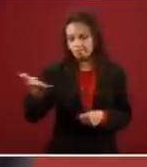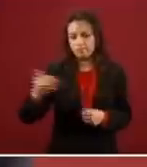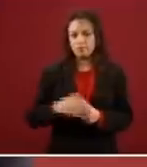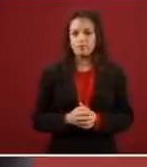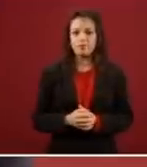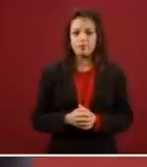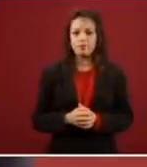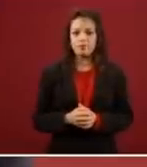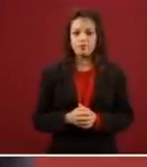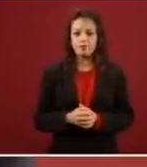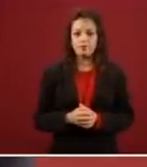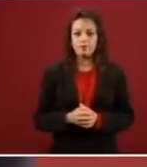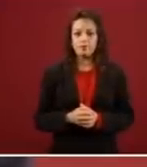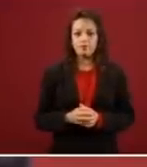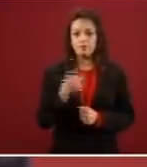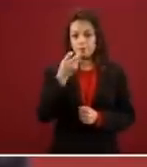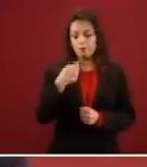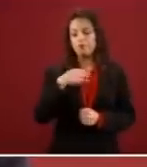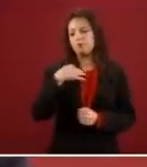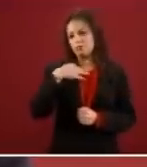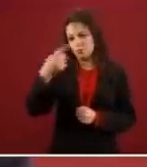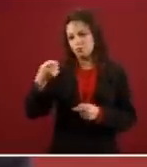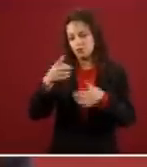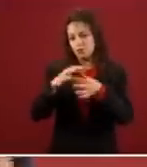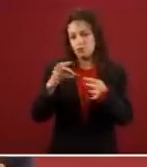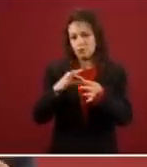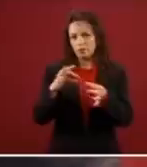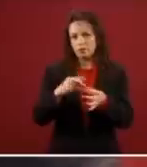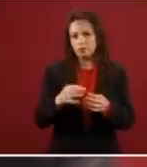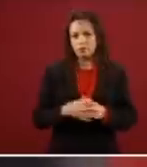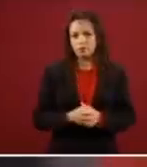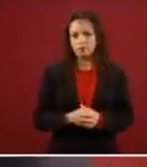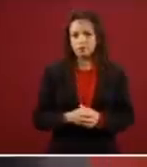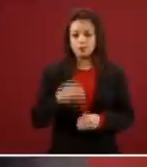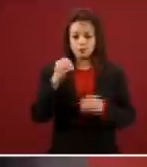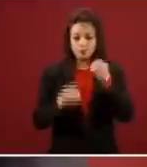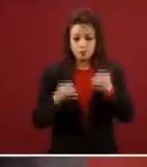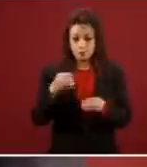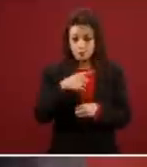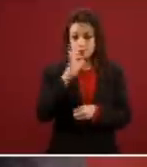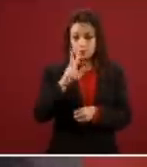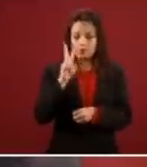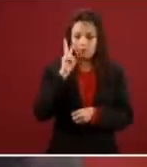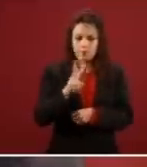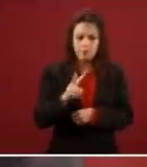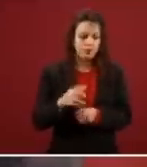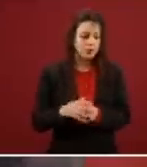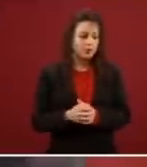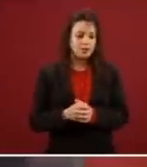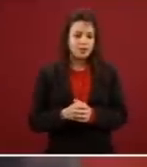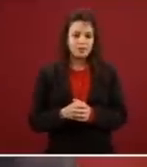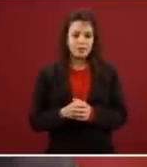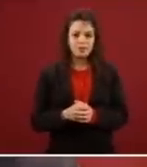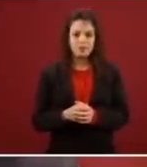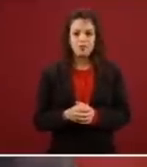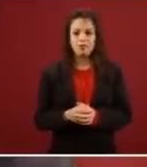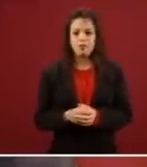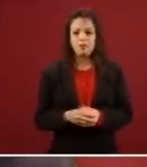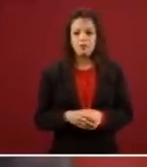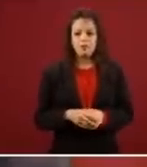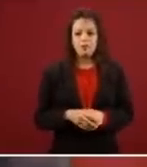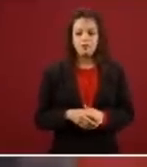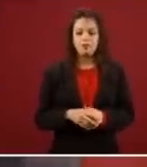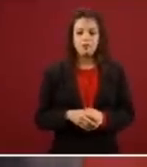Eso es lo que puedo comentarte. La fiscalía está llevando el caso, hay una cooperación